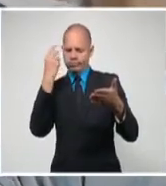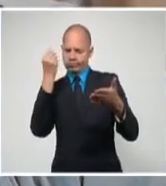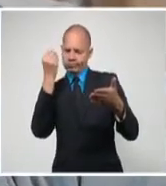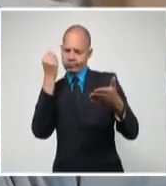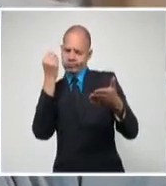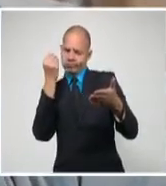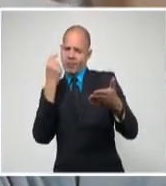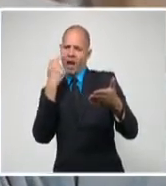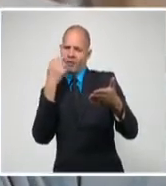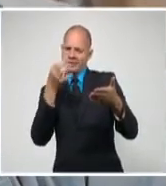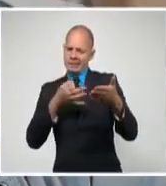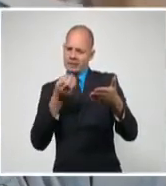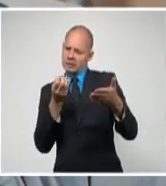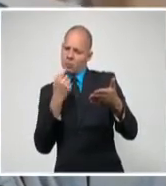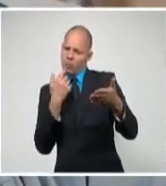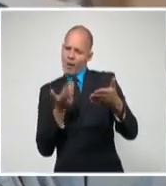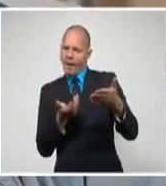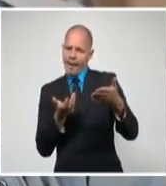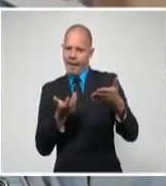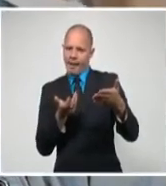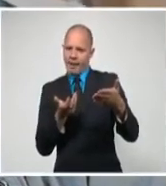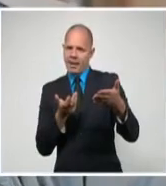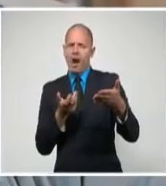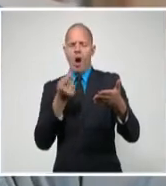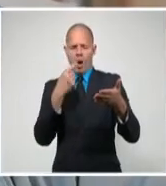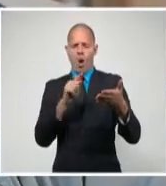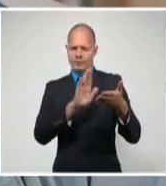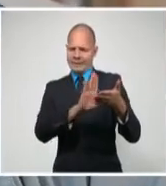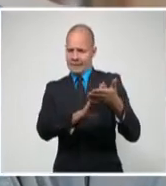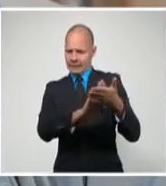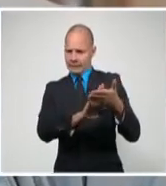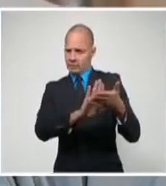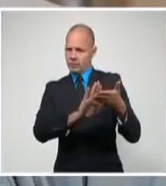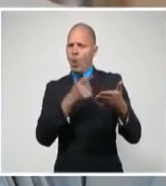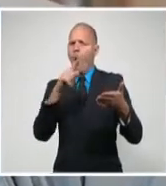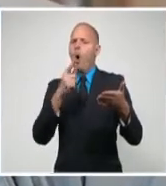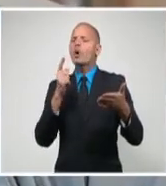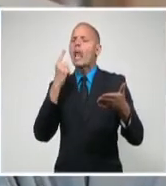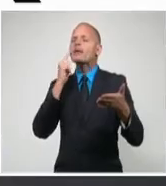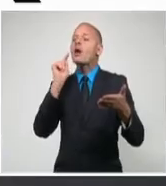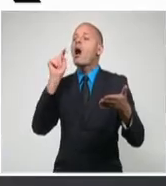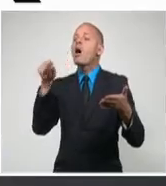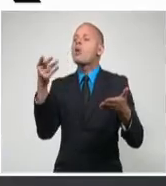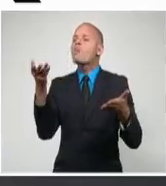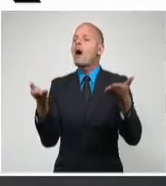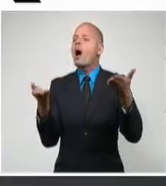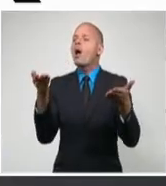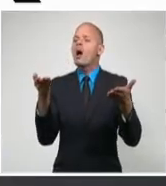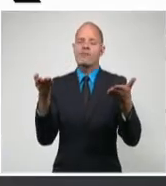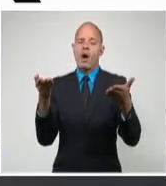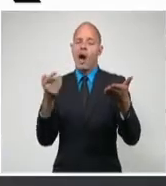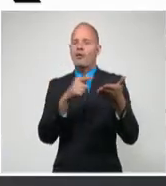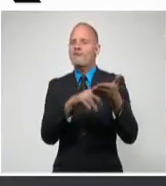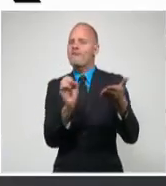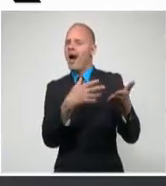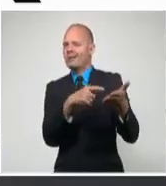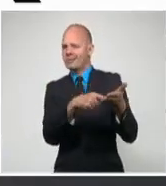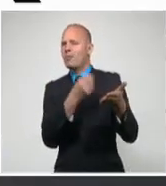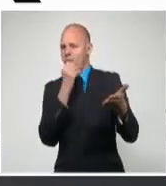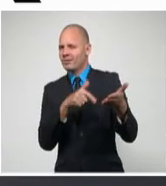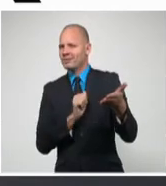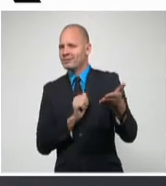que puedan contrastar un poco esa información para dar quizá una versión más verídica o más cercana a la que podría ser la realidad. En 2020, la revista